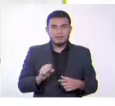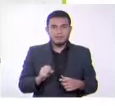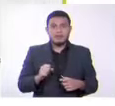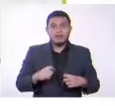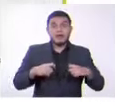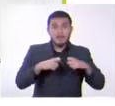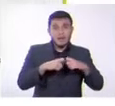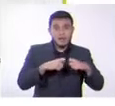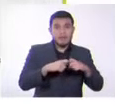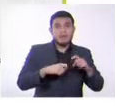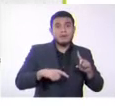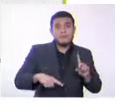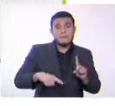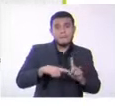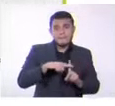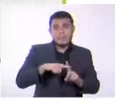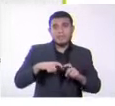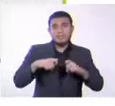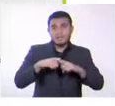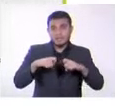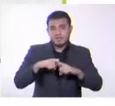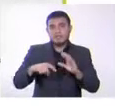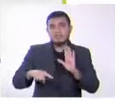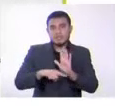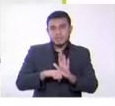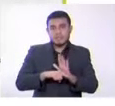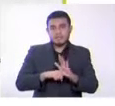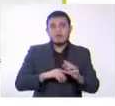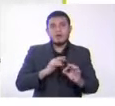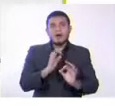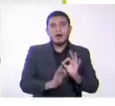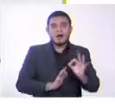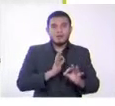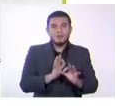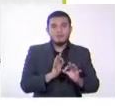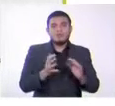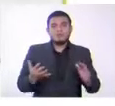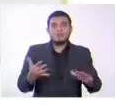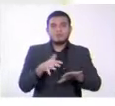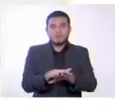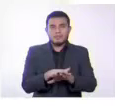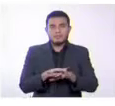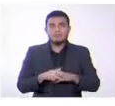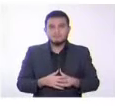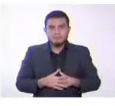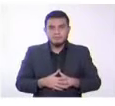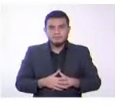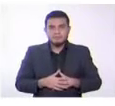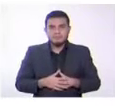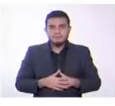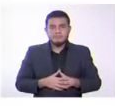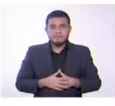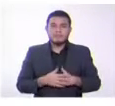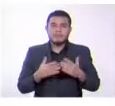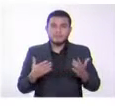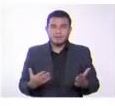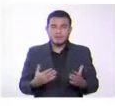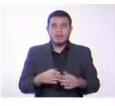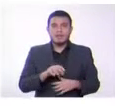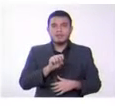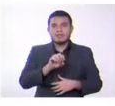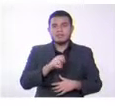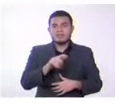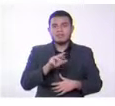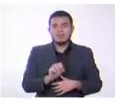electropositivo y electronegativo de los átomos combinantes. A mediados del siglo